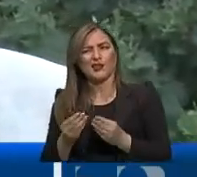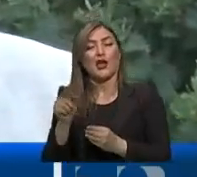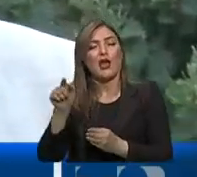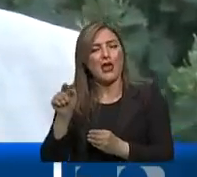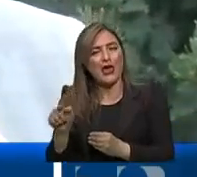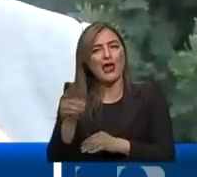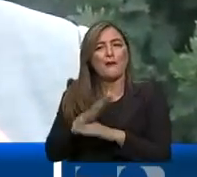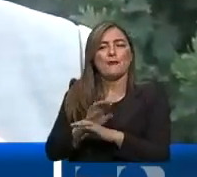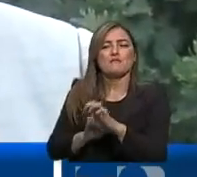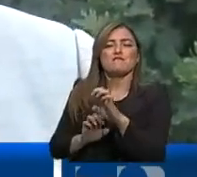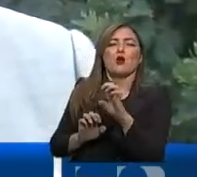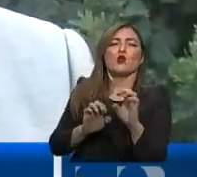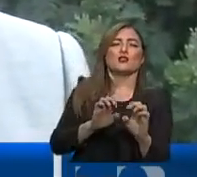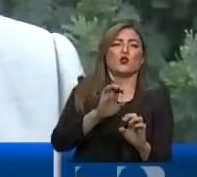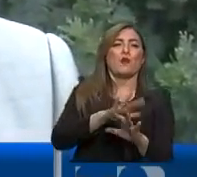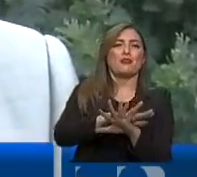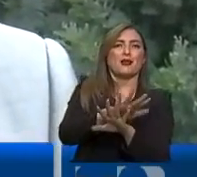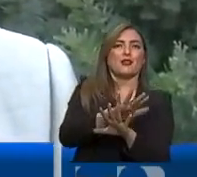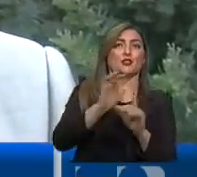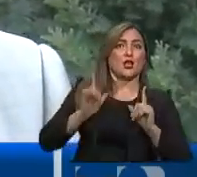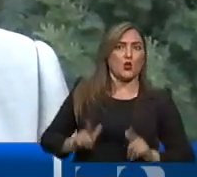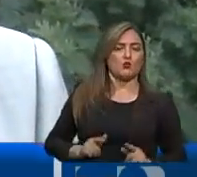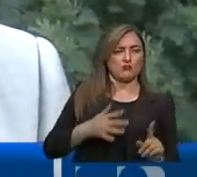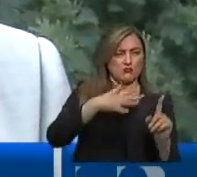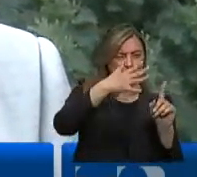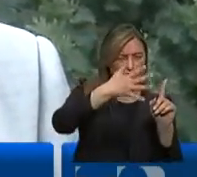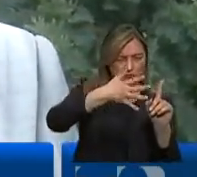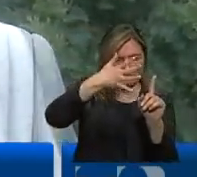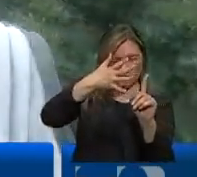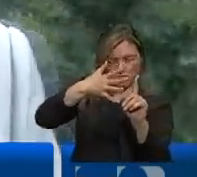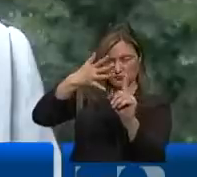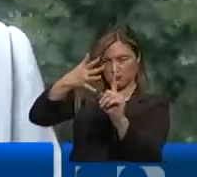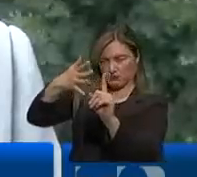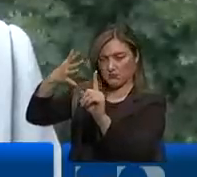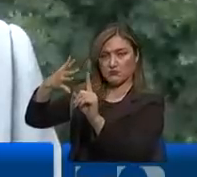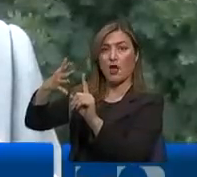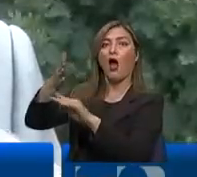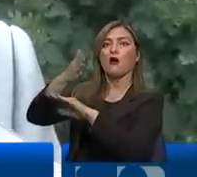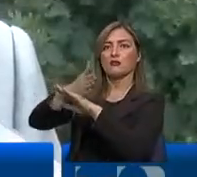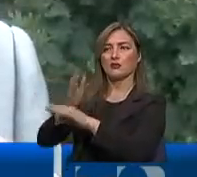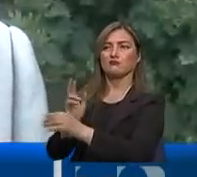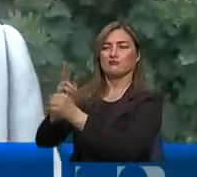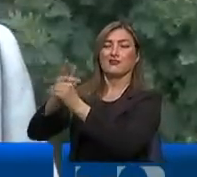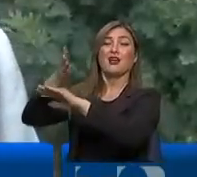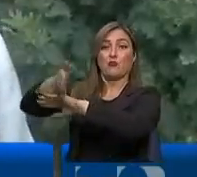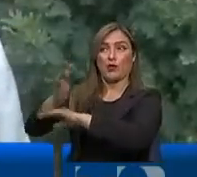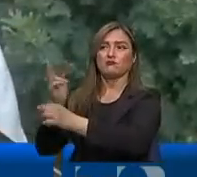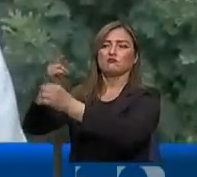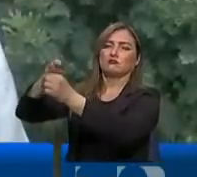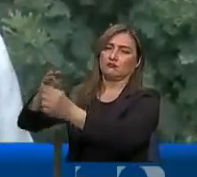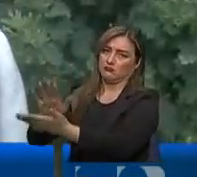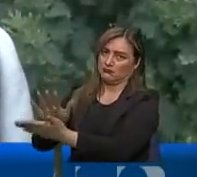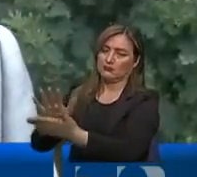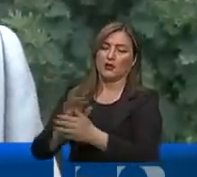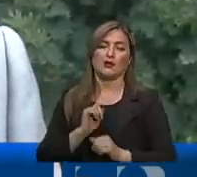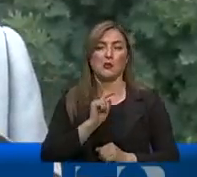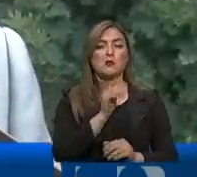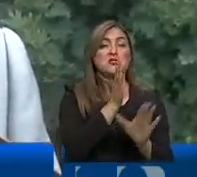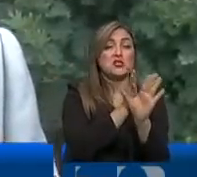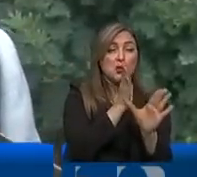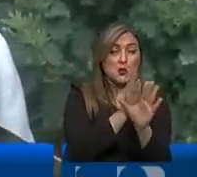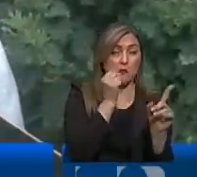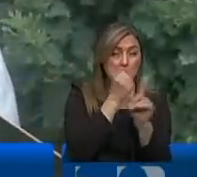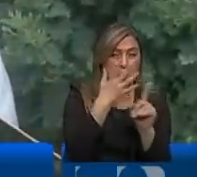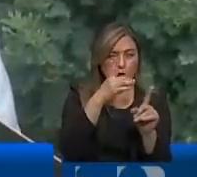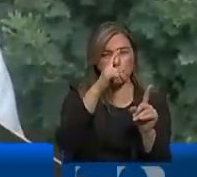un tamizaje integral de su salud previo a su regreso a clases. También se hará un tamizaje psicológico para ver si hay alguna